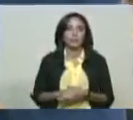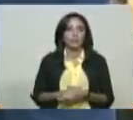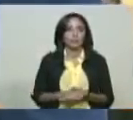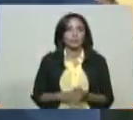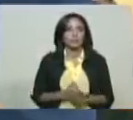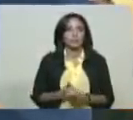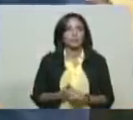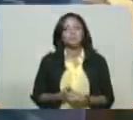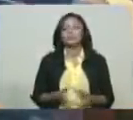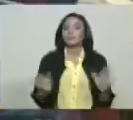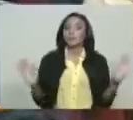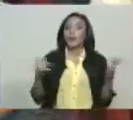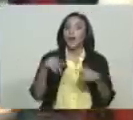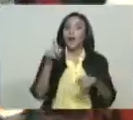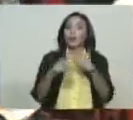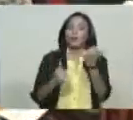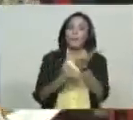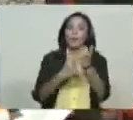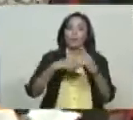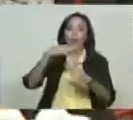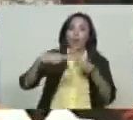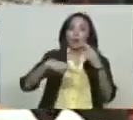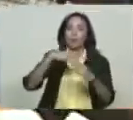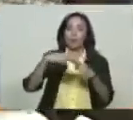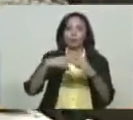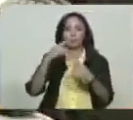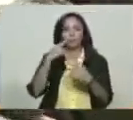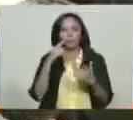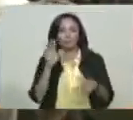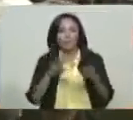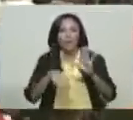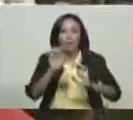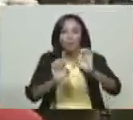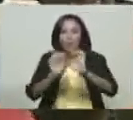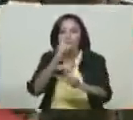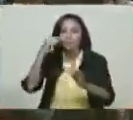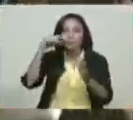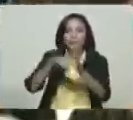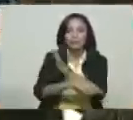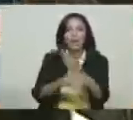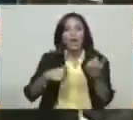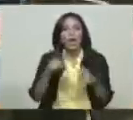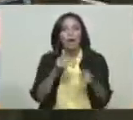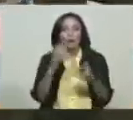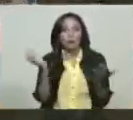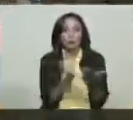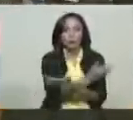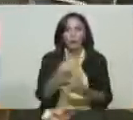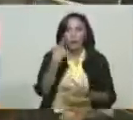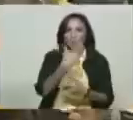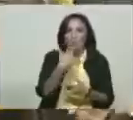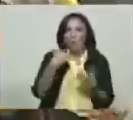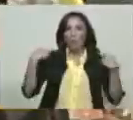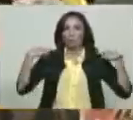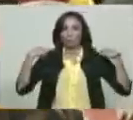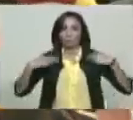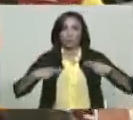Que se vistan de rojo rojito, quítele rojo rojito y póngale los ganchos, compadre.